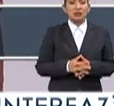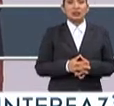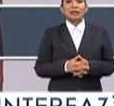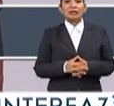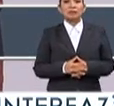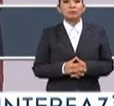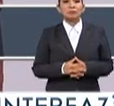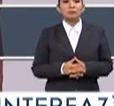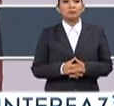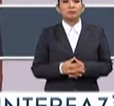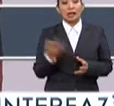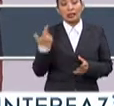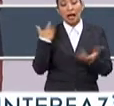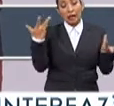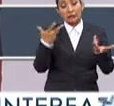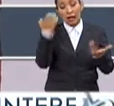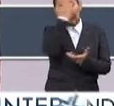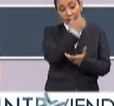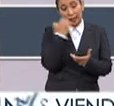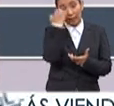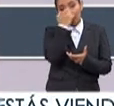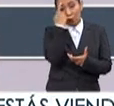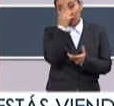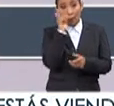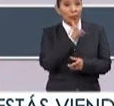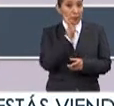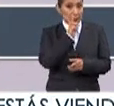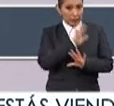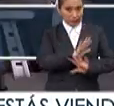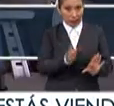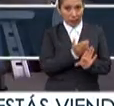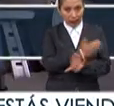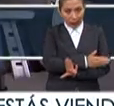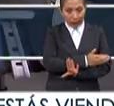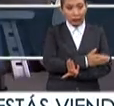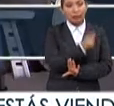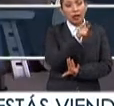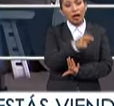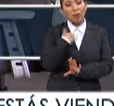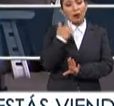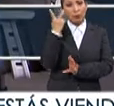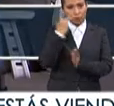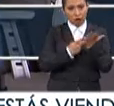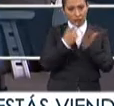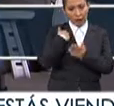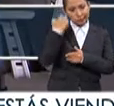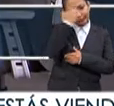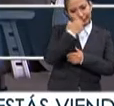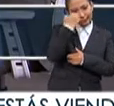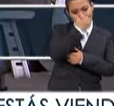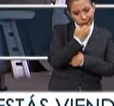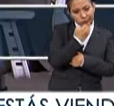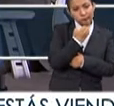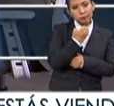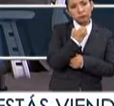este realizar un examen fue una de las pruebas un examen que nos hizo el programa